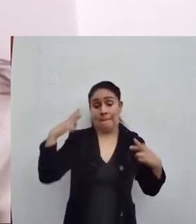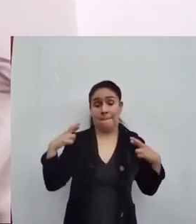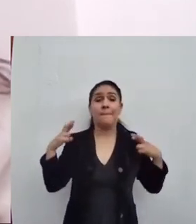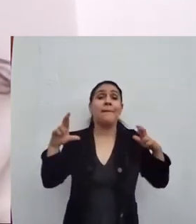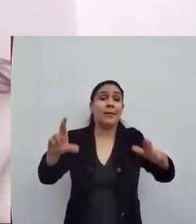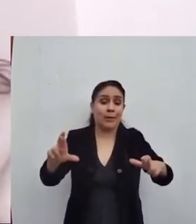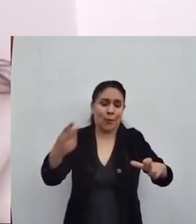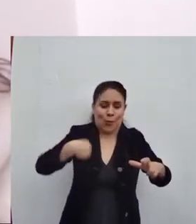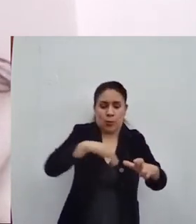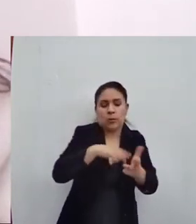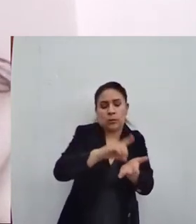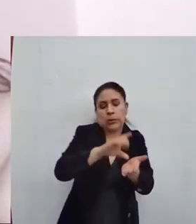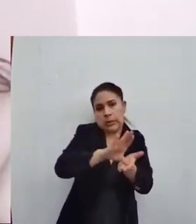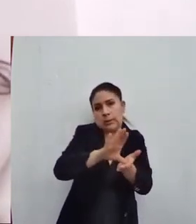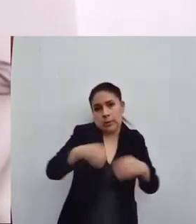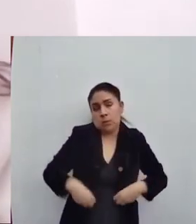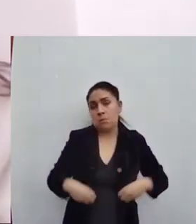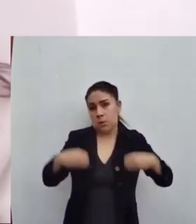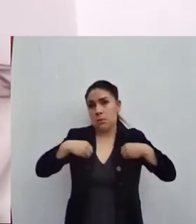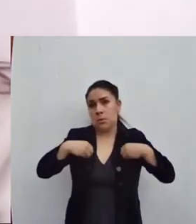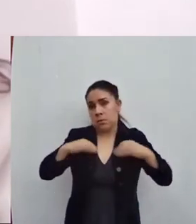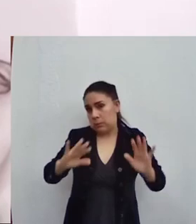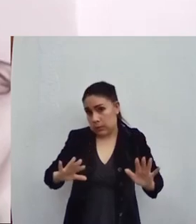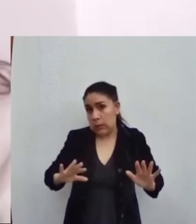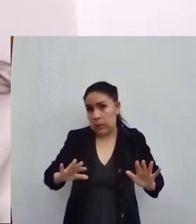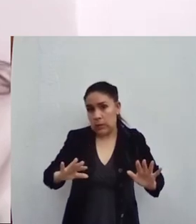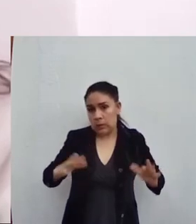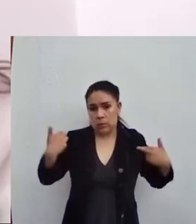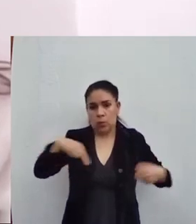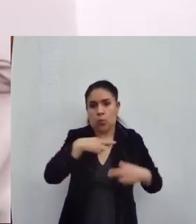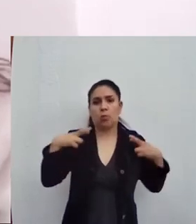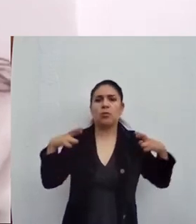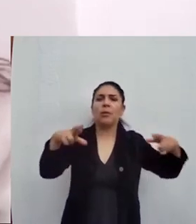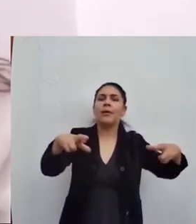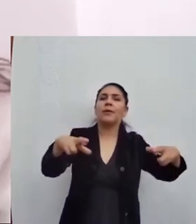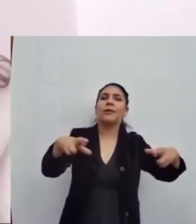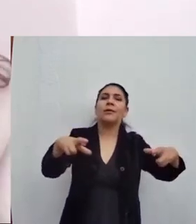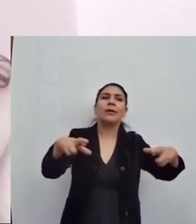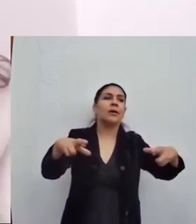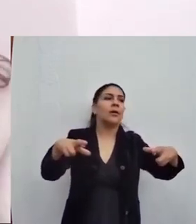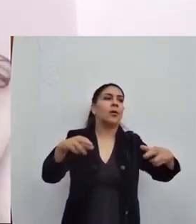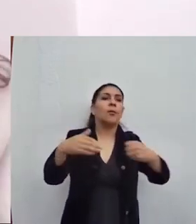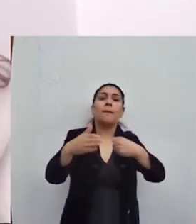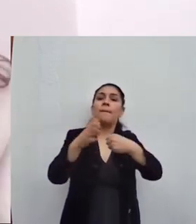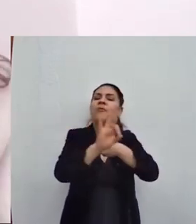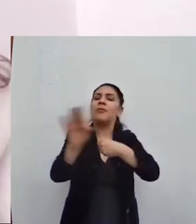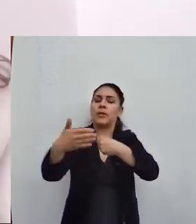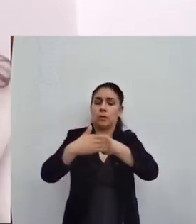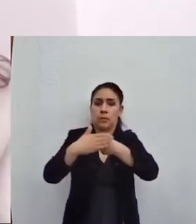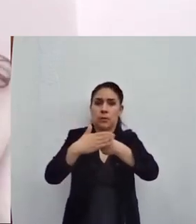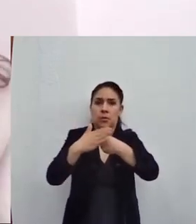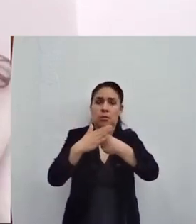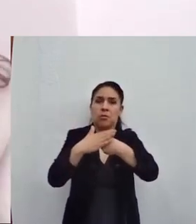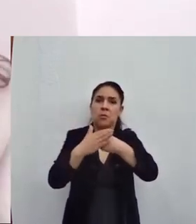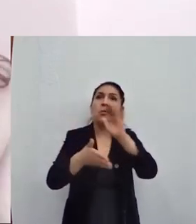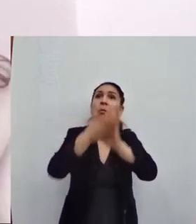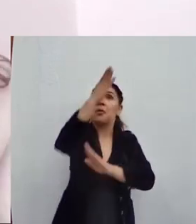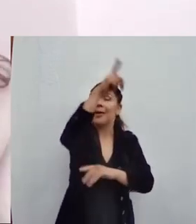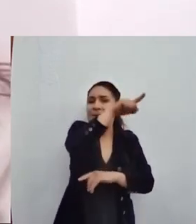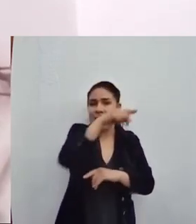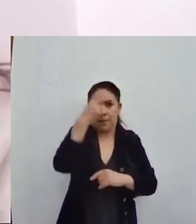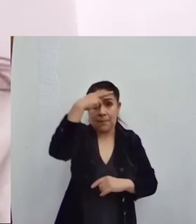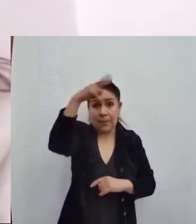De hecho, el 20 de agosto tenemos una rodada en Reforma. Estamos presentando aproximadamente